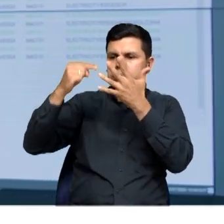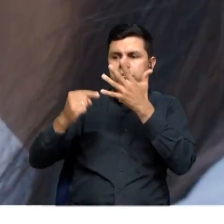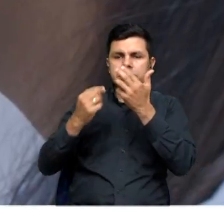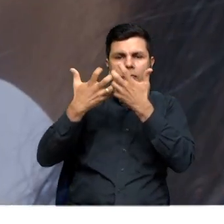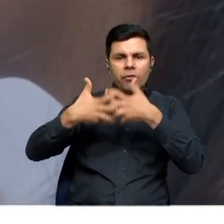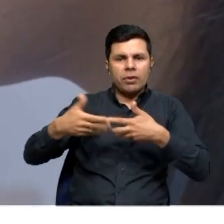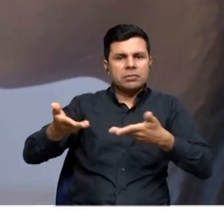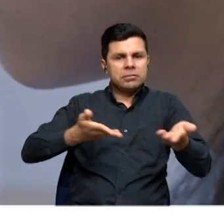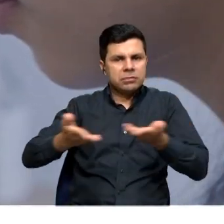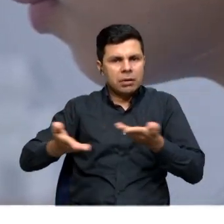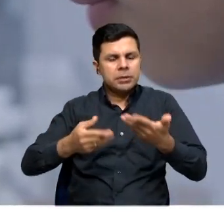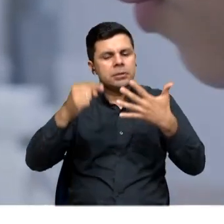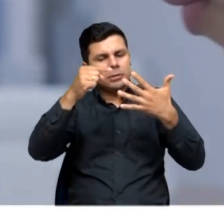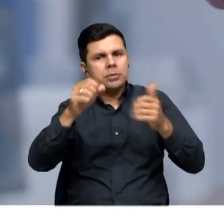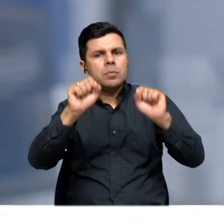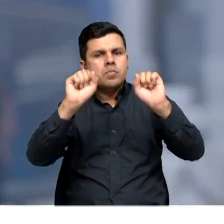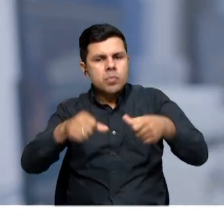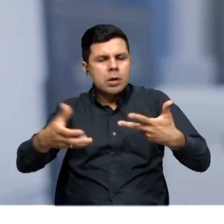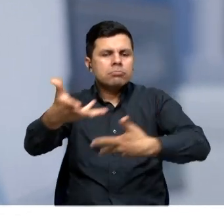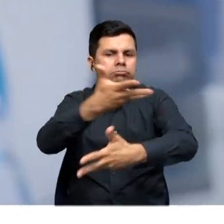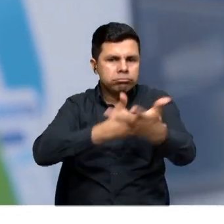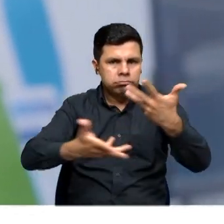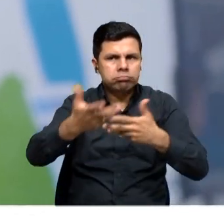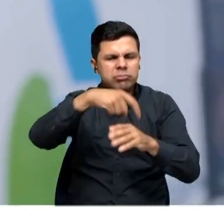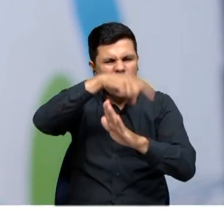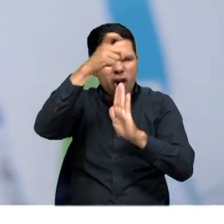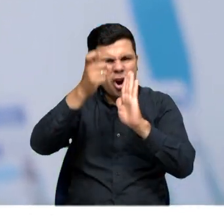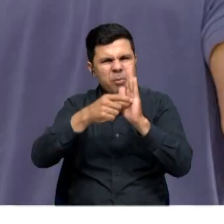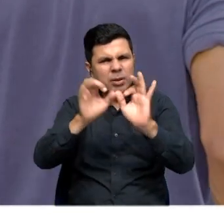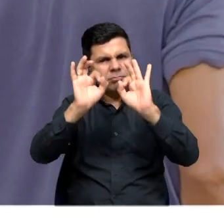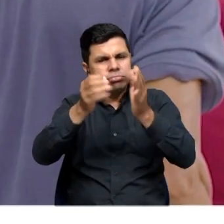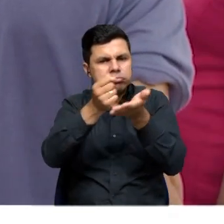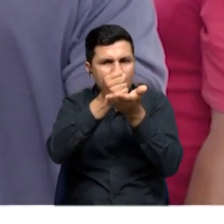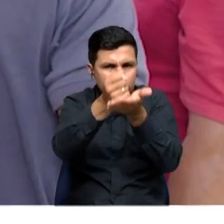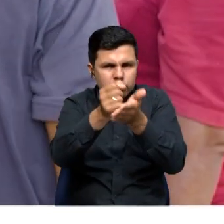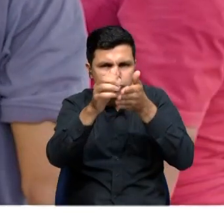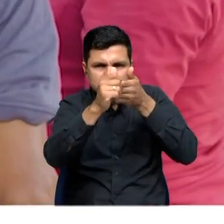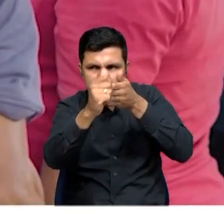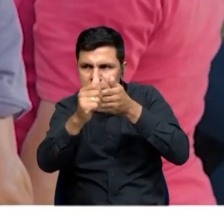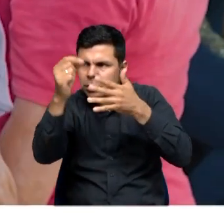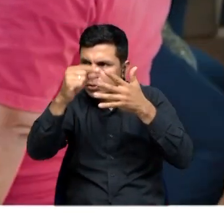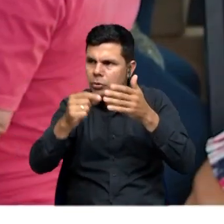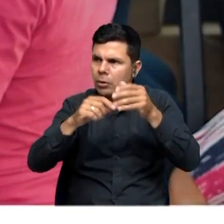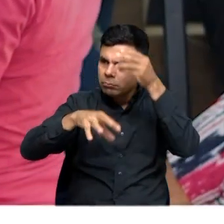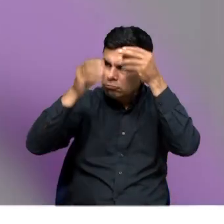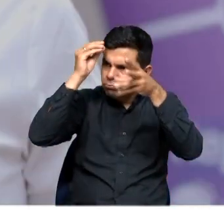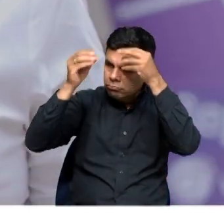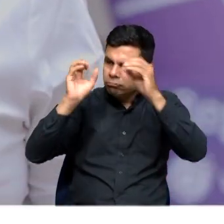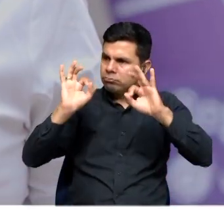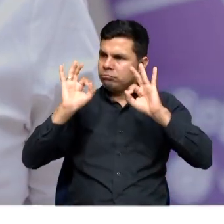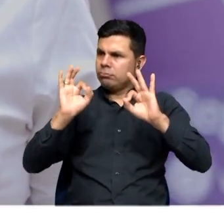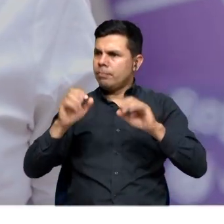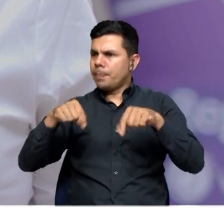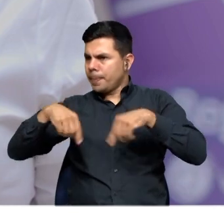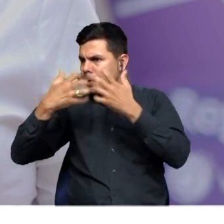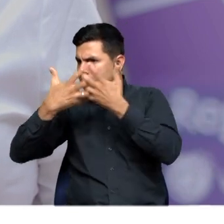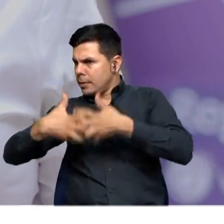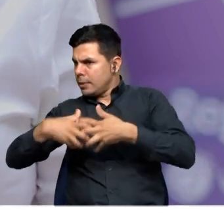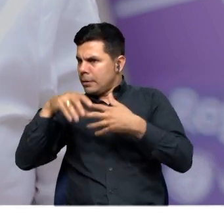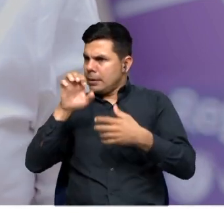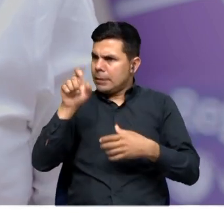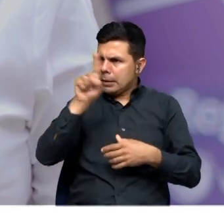empresa, podremos brindar asesoría integral y soluciones técnicas a tus necesidades. Con el programa ESA en su empresa tenemos varios